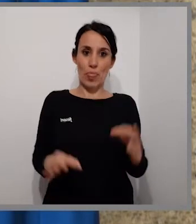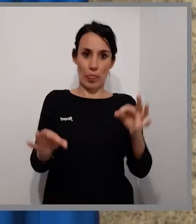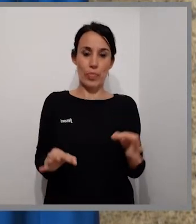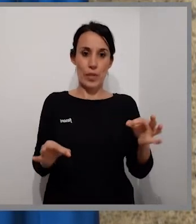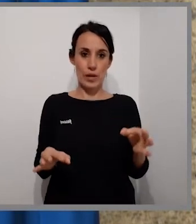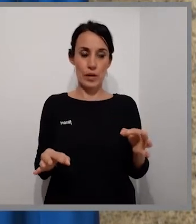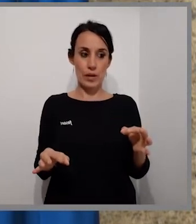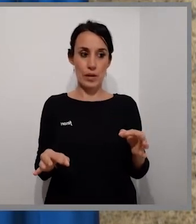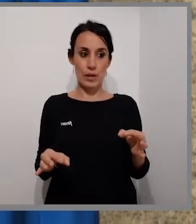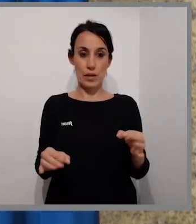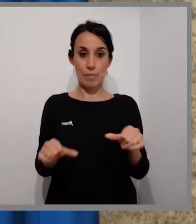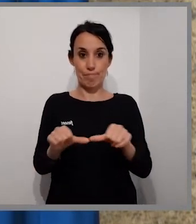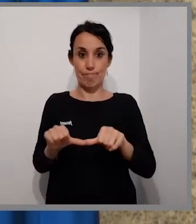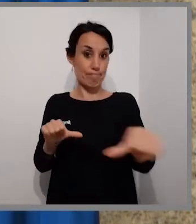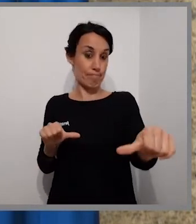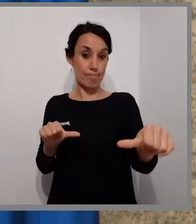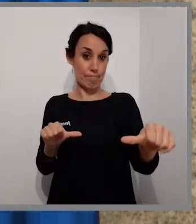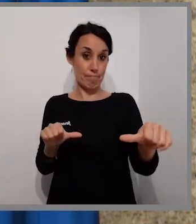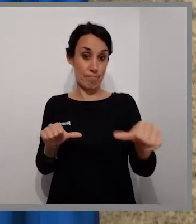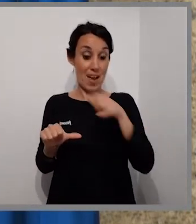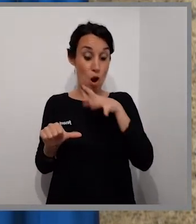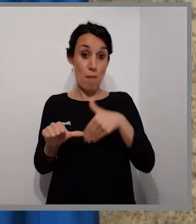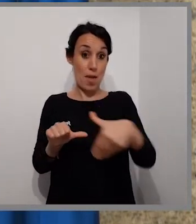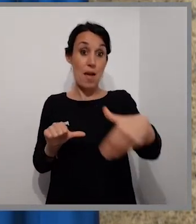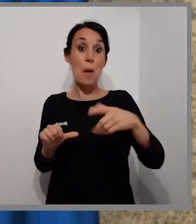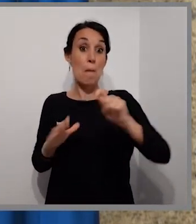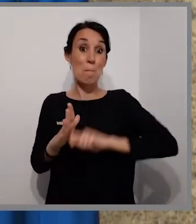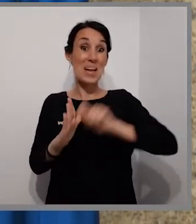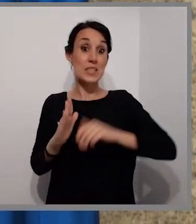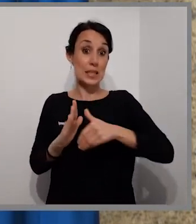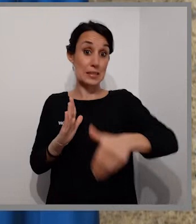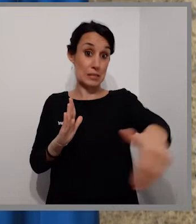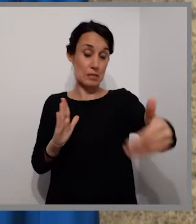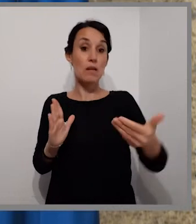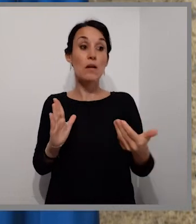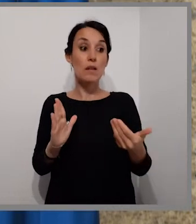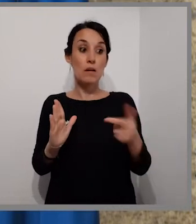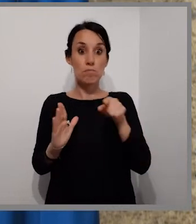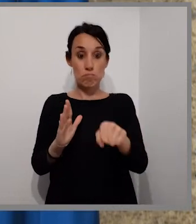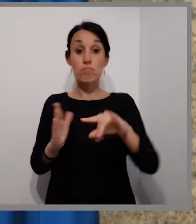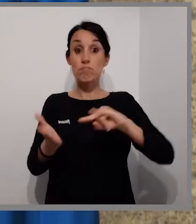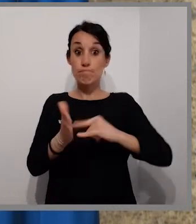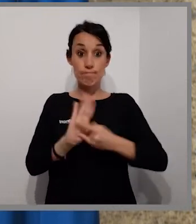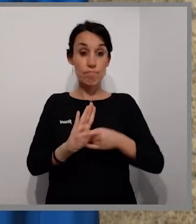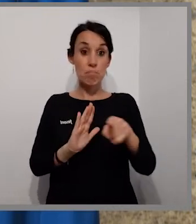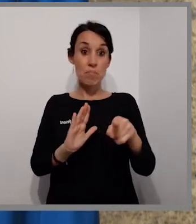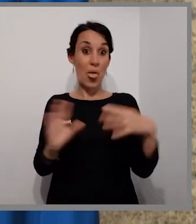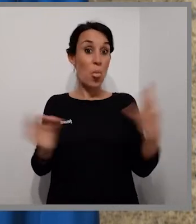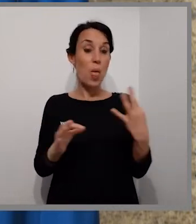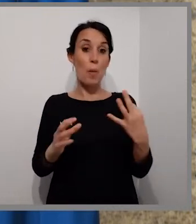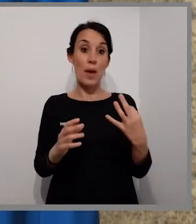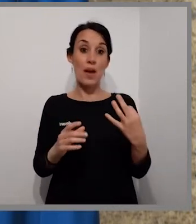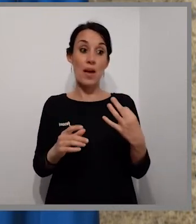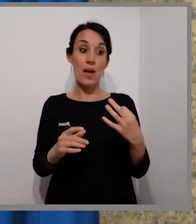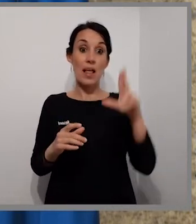seguridad de ahora para los próximos meses. Y esta es una operación que